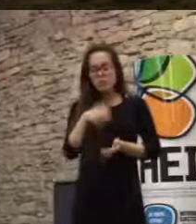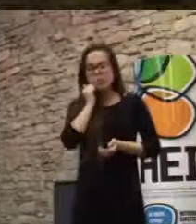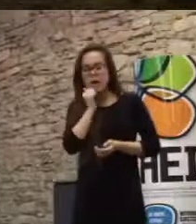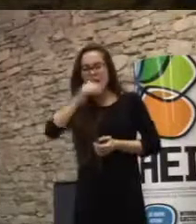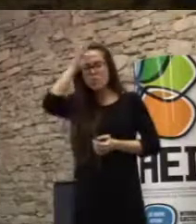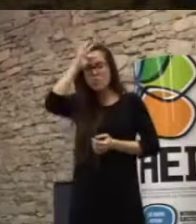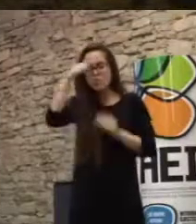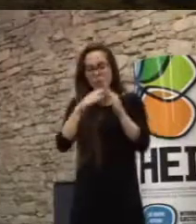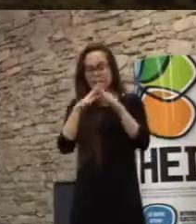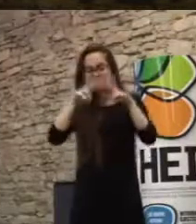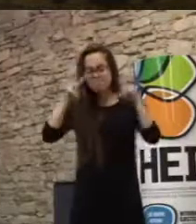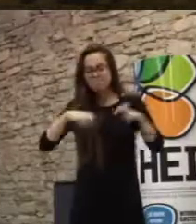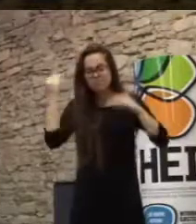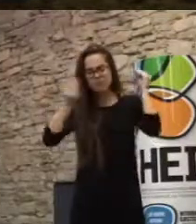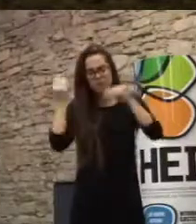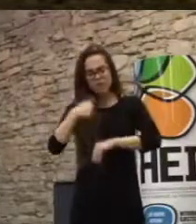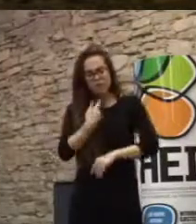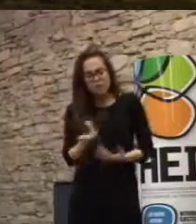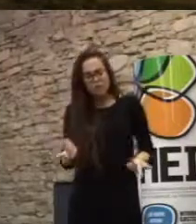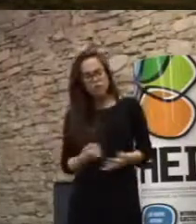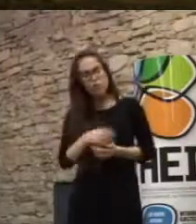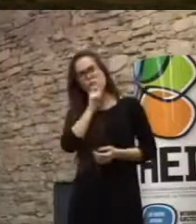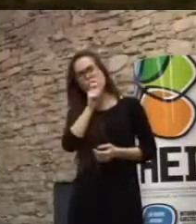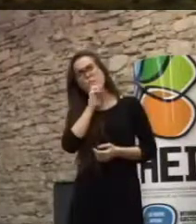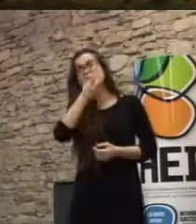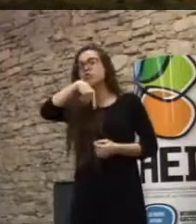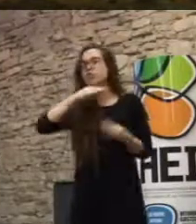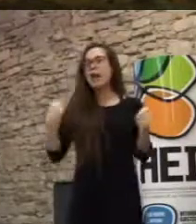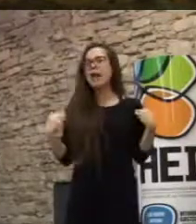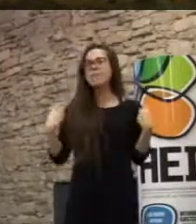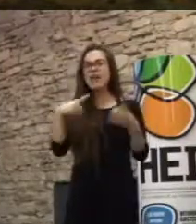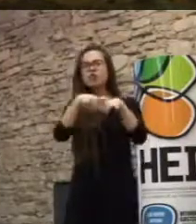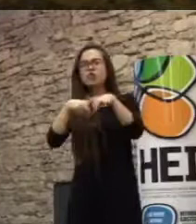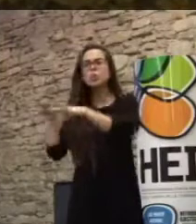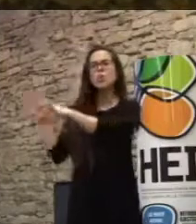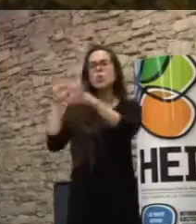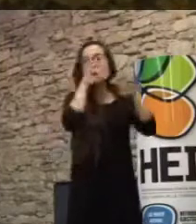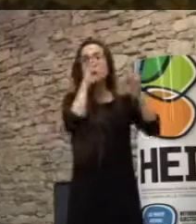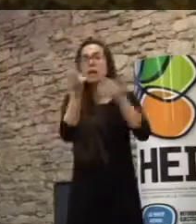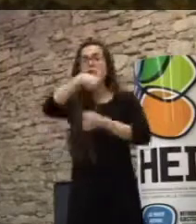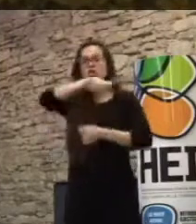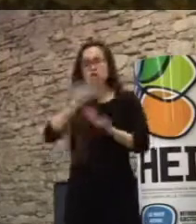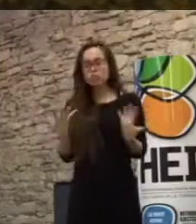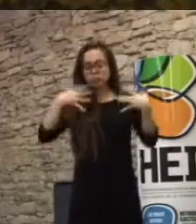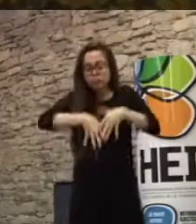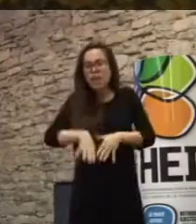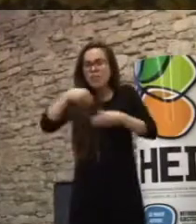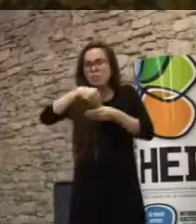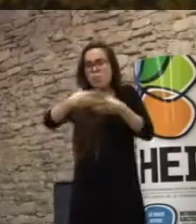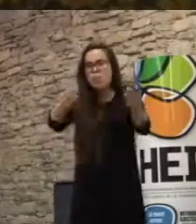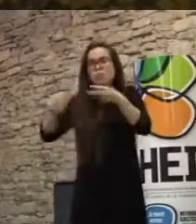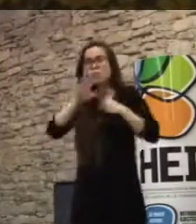liu qué es lo que sé porque muchas veces vamos por la vida aprendiendo cosas pero al final no sabemos lo que sabemos y sabemos mucho más de lo que sabemos